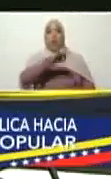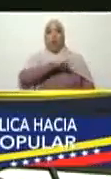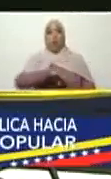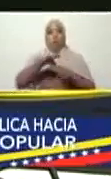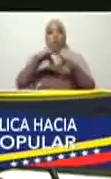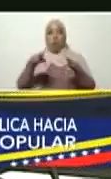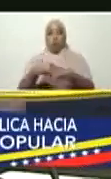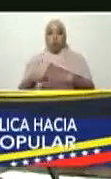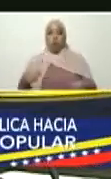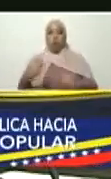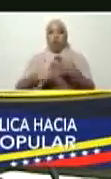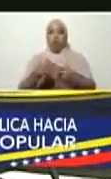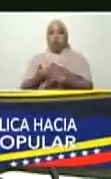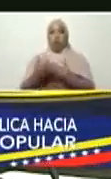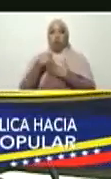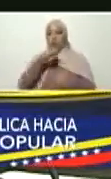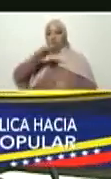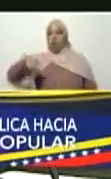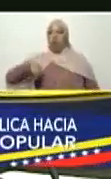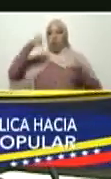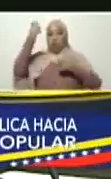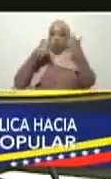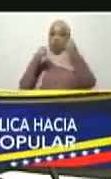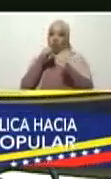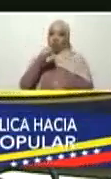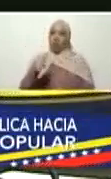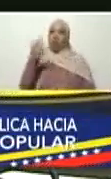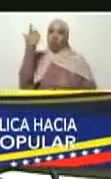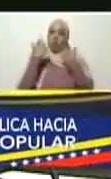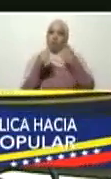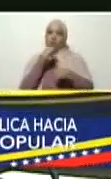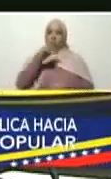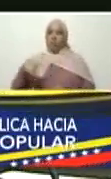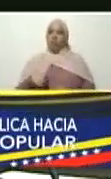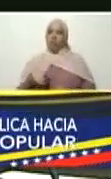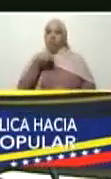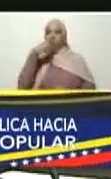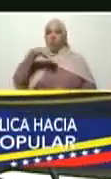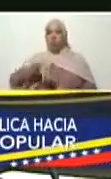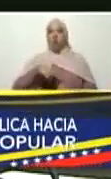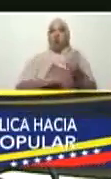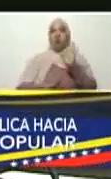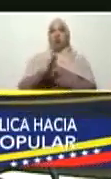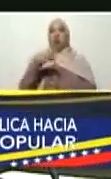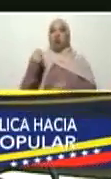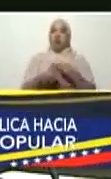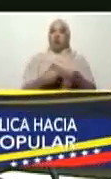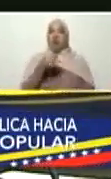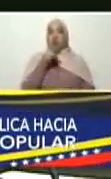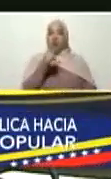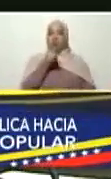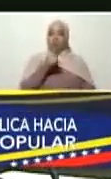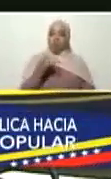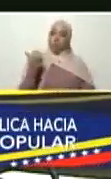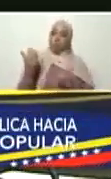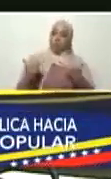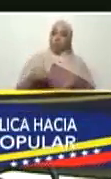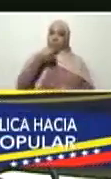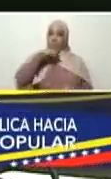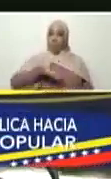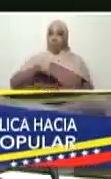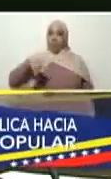es el gran aporte del comandante Chávez y el gran aporte que usted está llevando adelante, continuando en este momento histórico